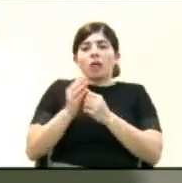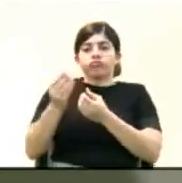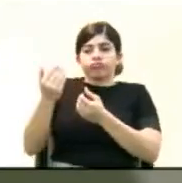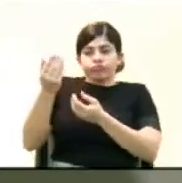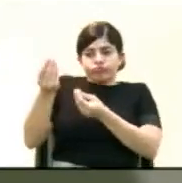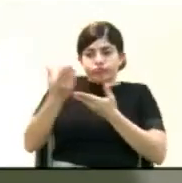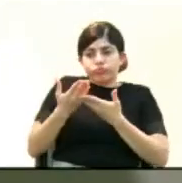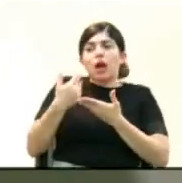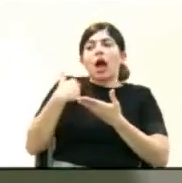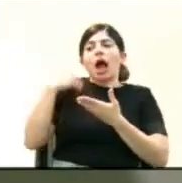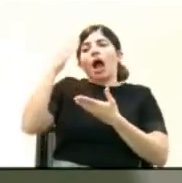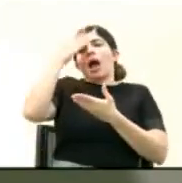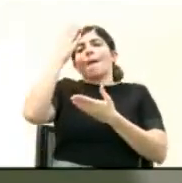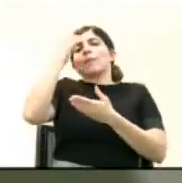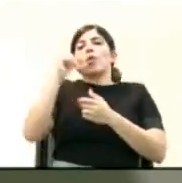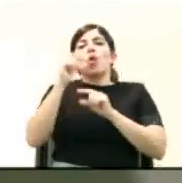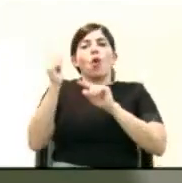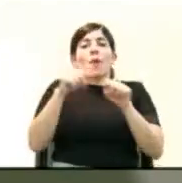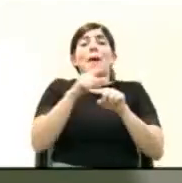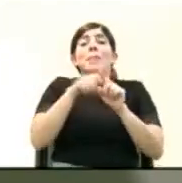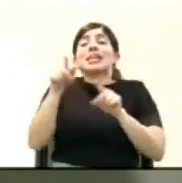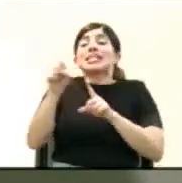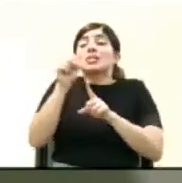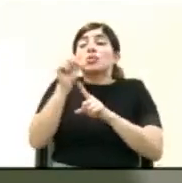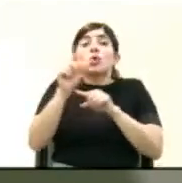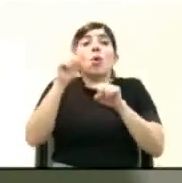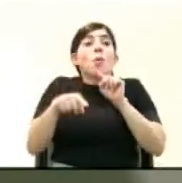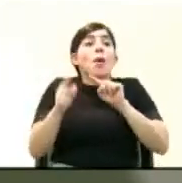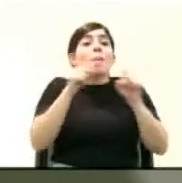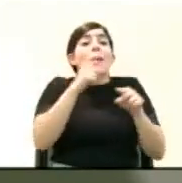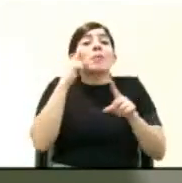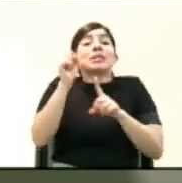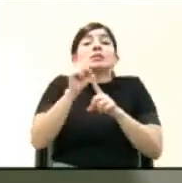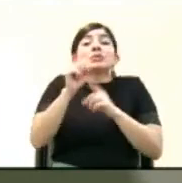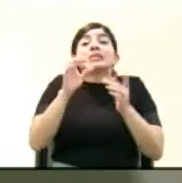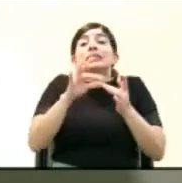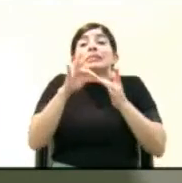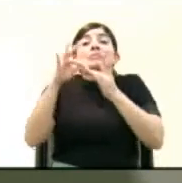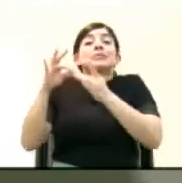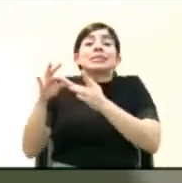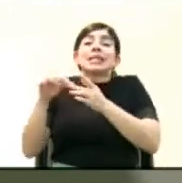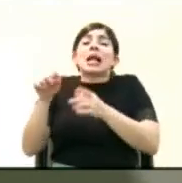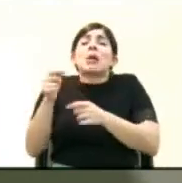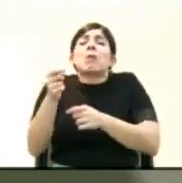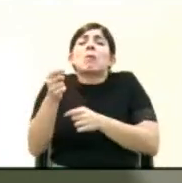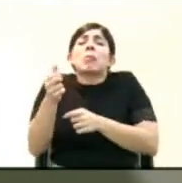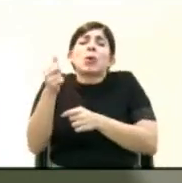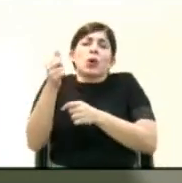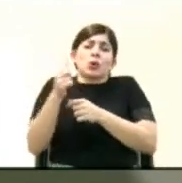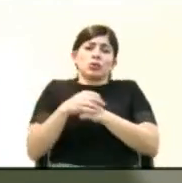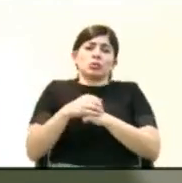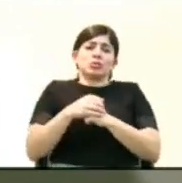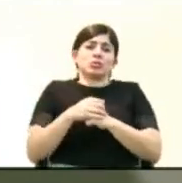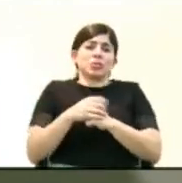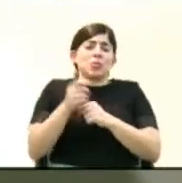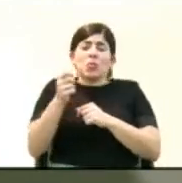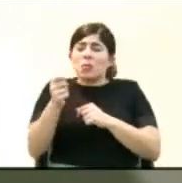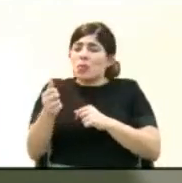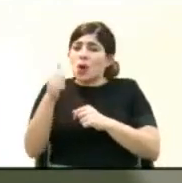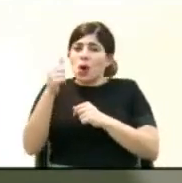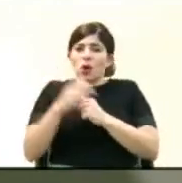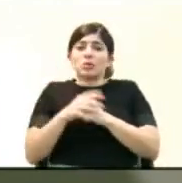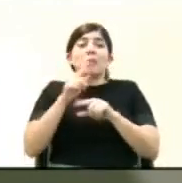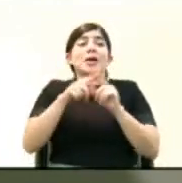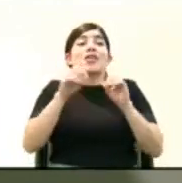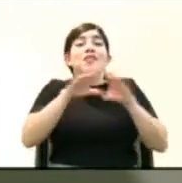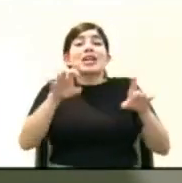acudir, que son casos muy pocos, son las excepciones. Lo tercero que yo pensaría es que hay mucha desinformación